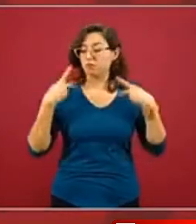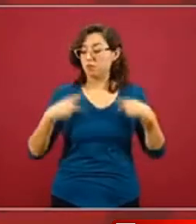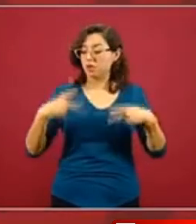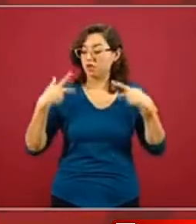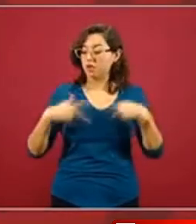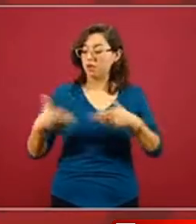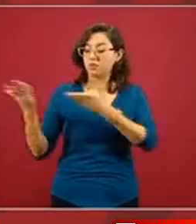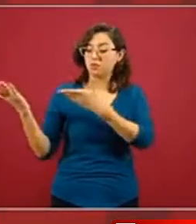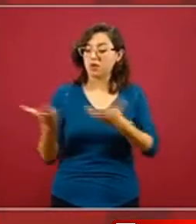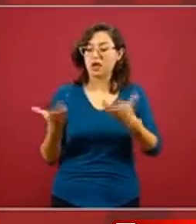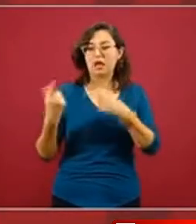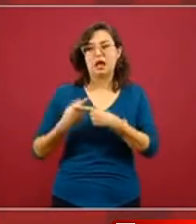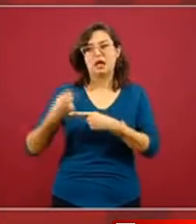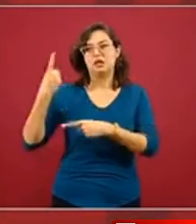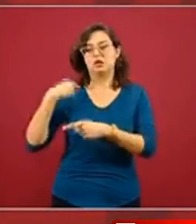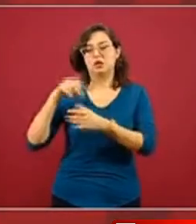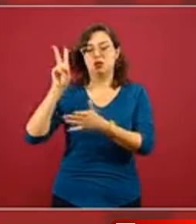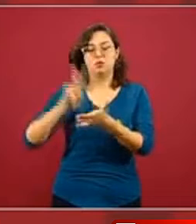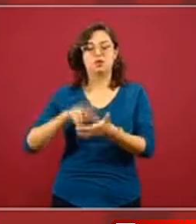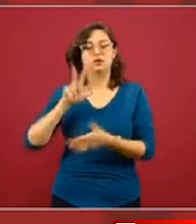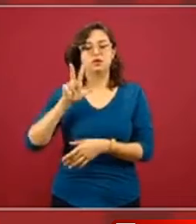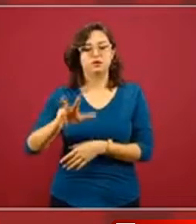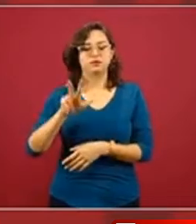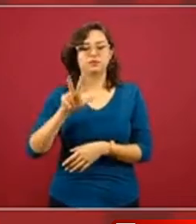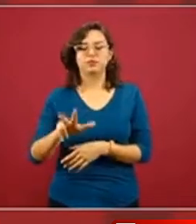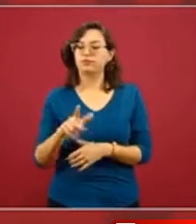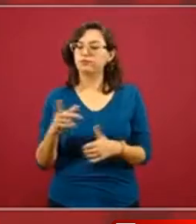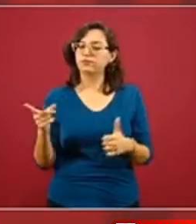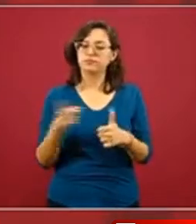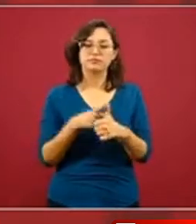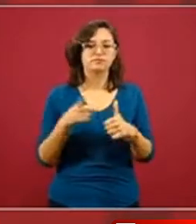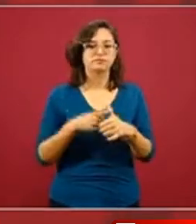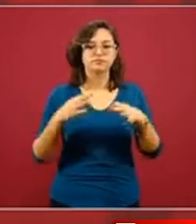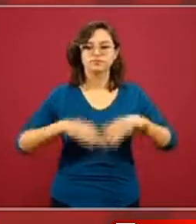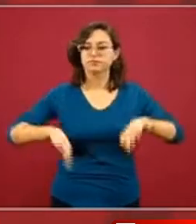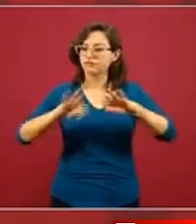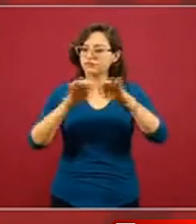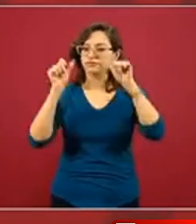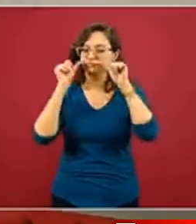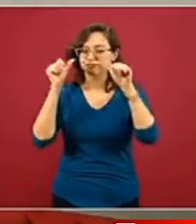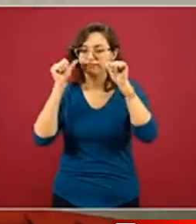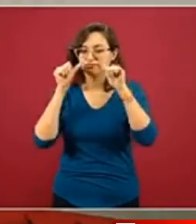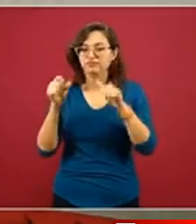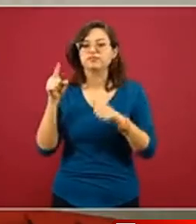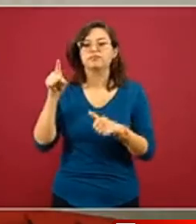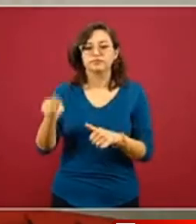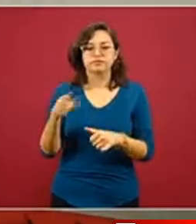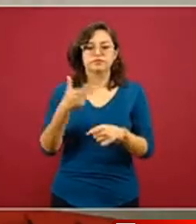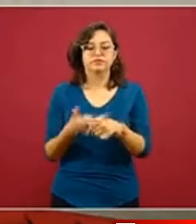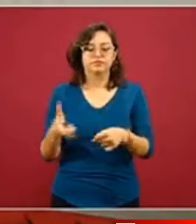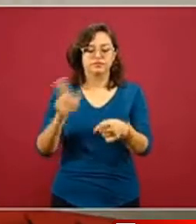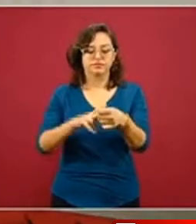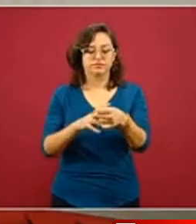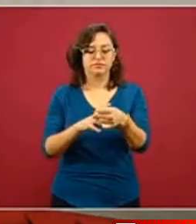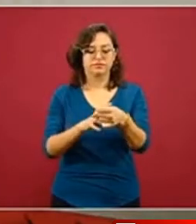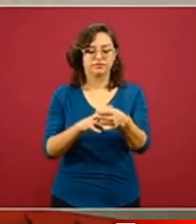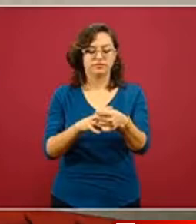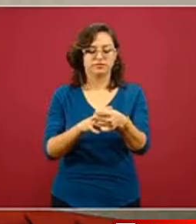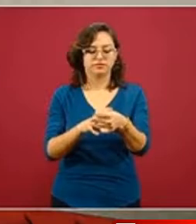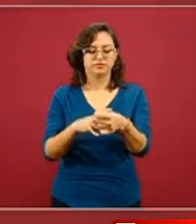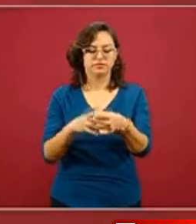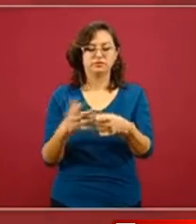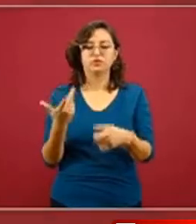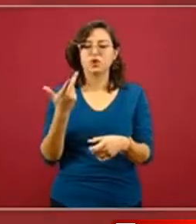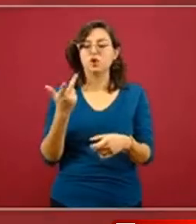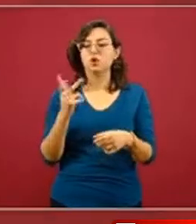desde 2018, uno de los elementos importantes de la respuesta fue estas capacidades instaladas y los hospitales móviles